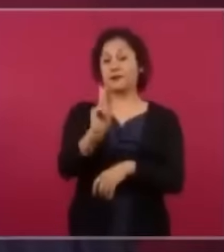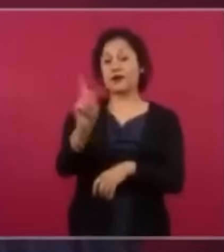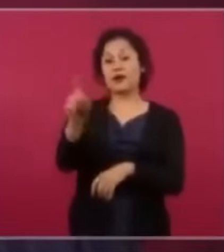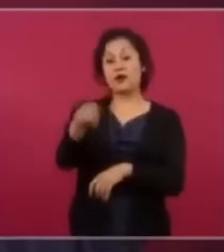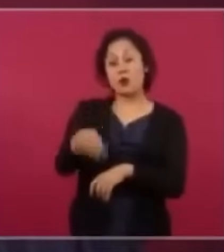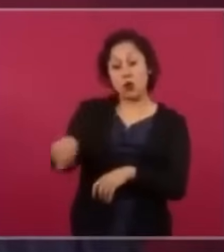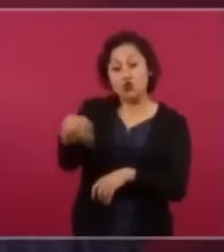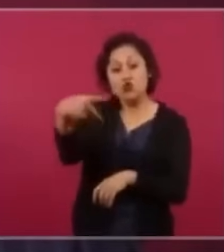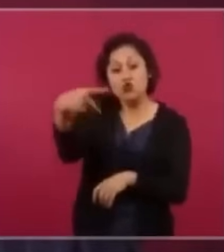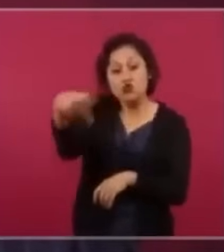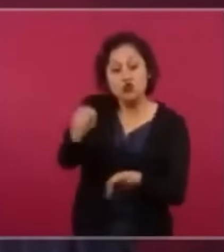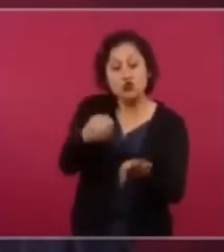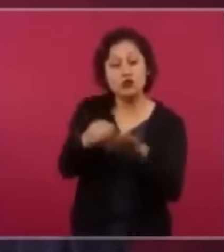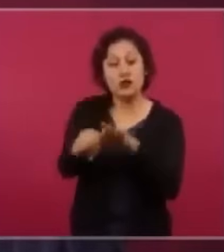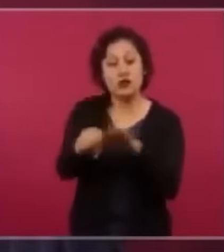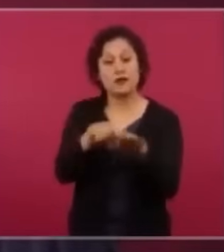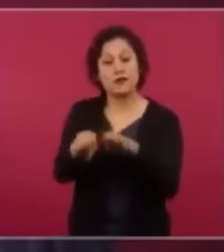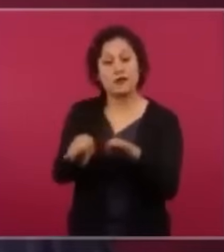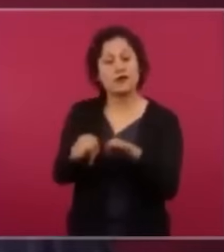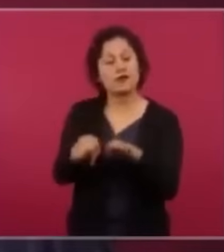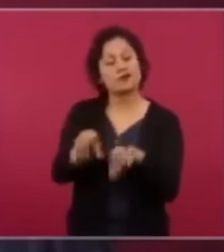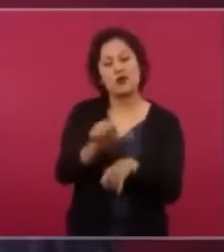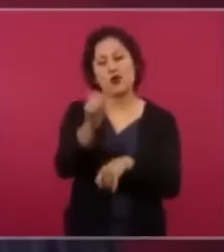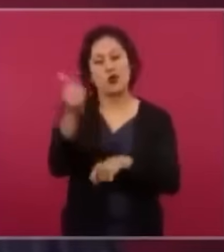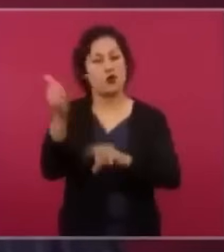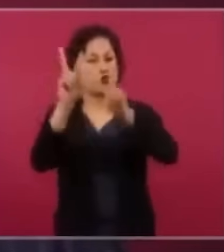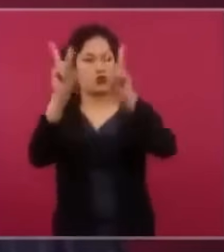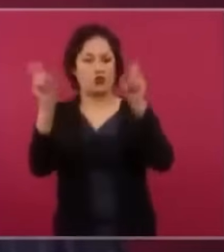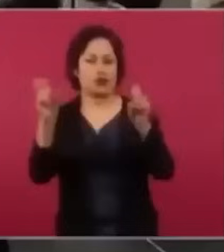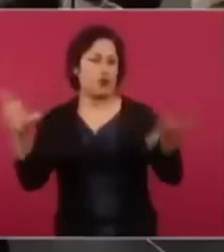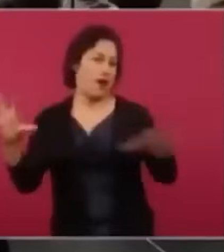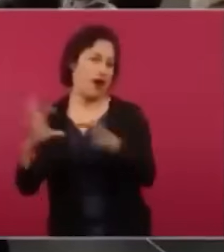ver con intereses de grupo,